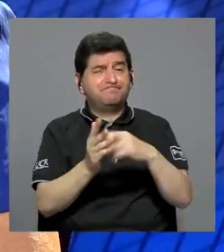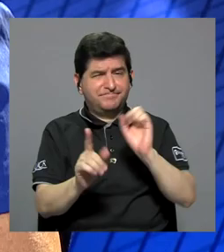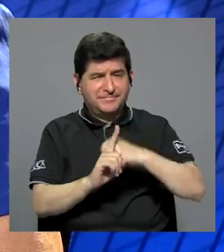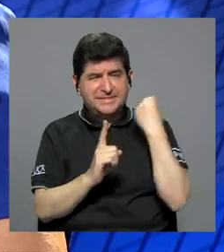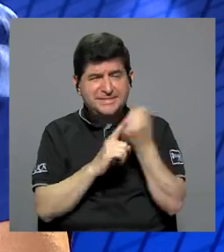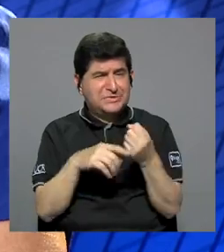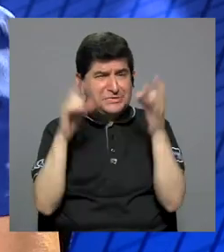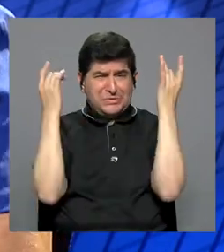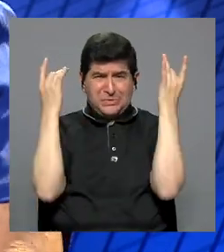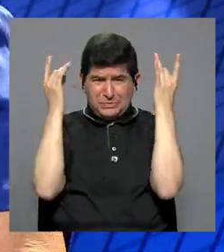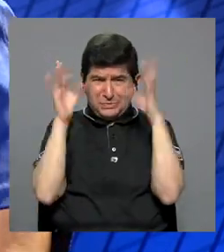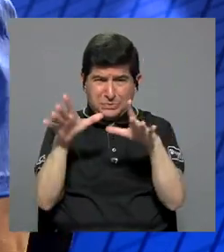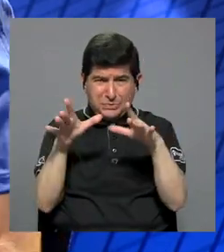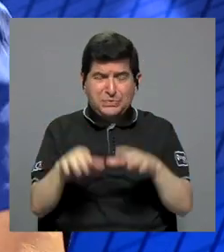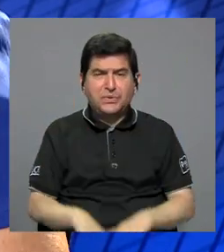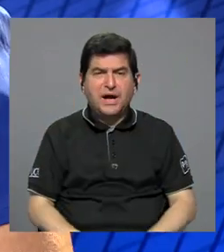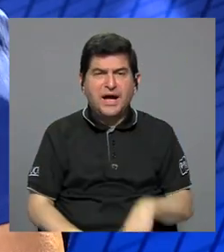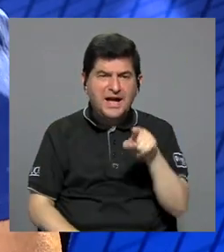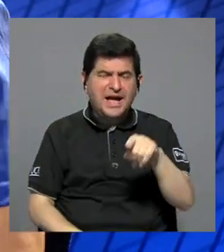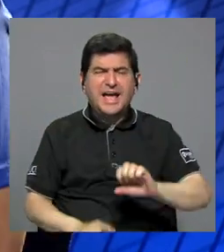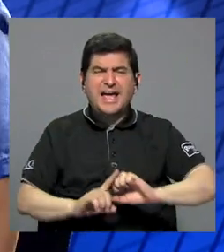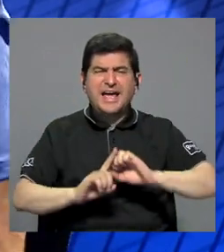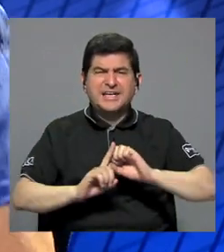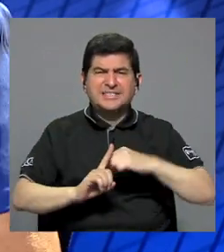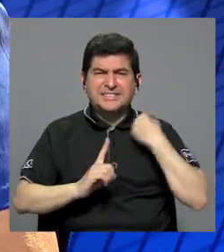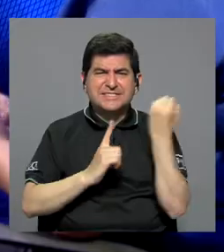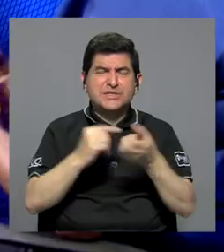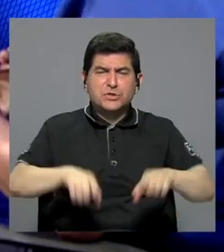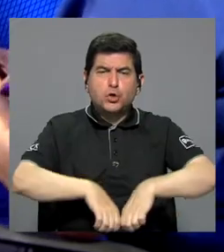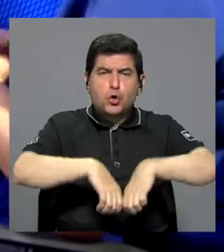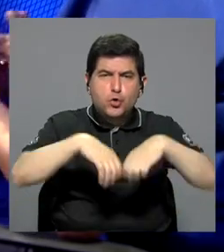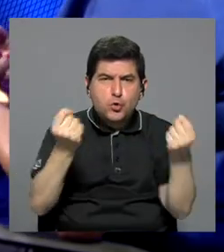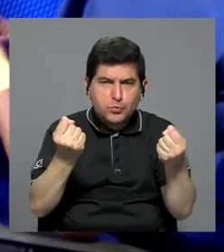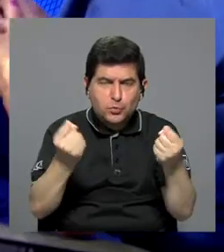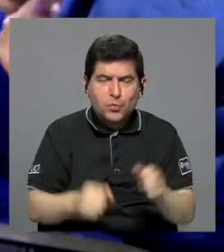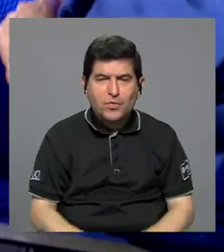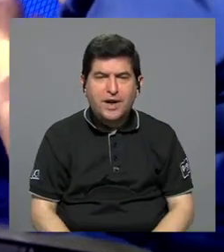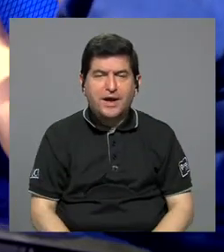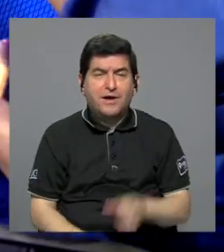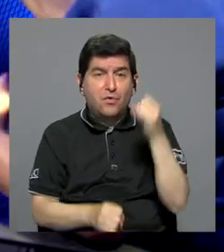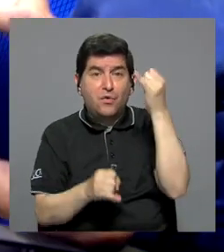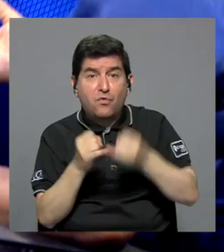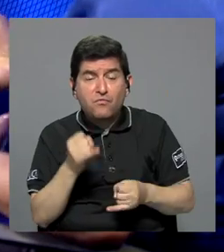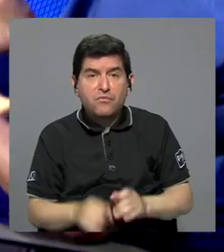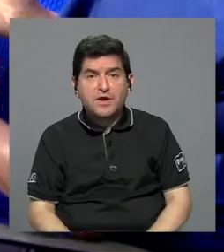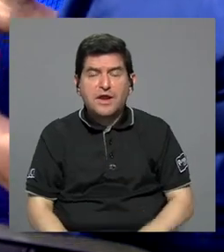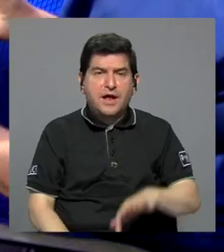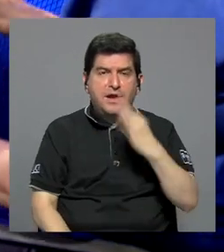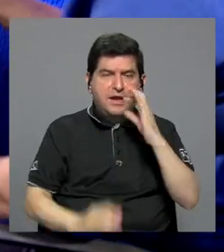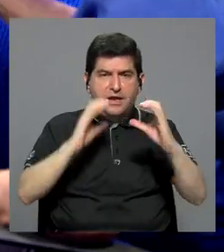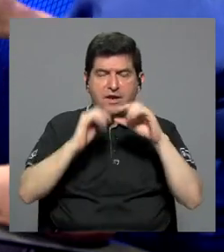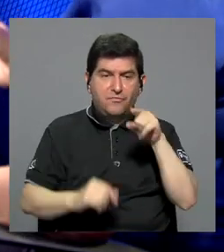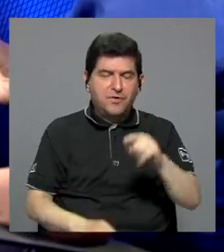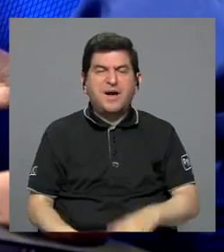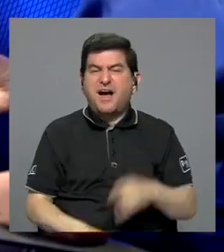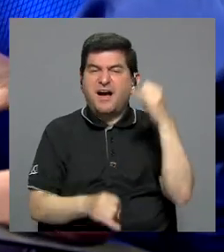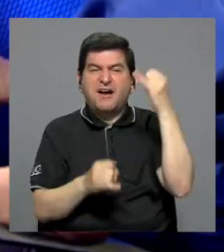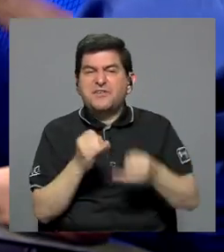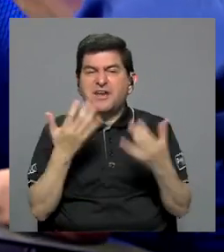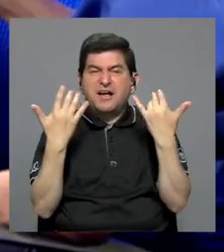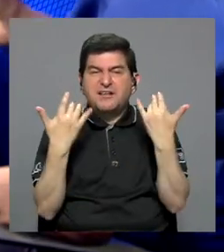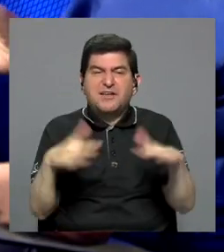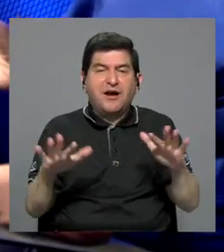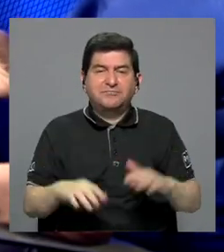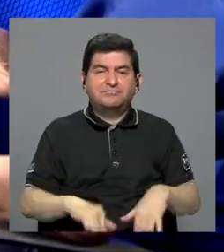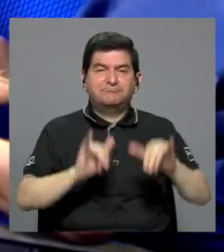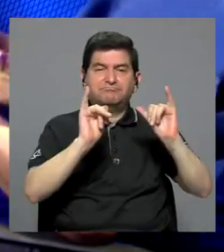a situaciones muy dramáticas donde se rompe, ¿verdad? Hay esos finales, ¿verdad?, que los medios manejan así, como que ese es el final